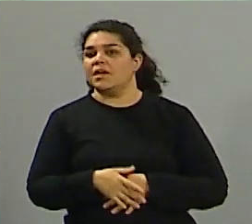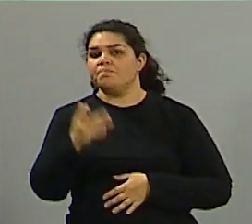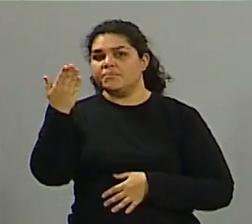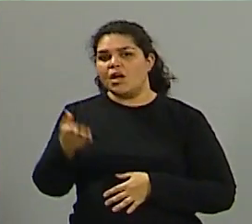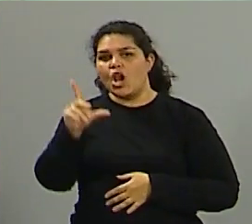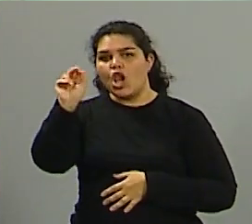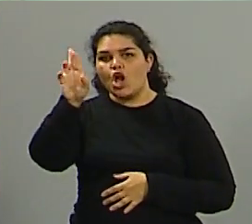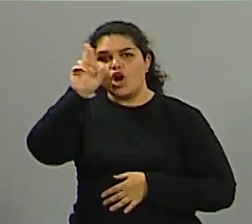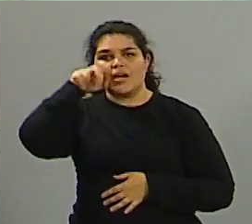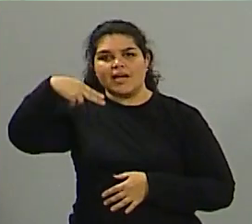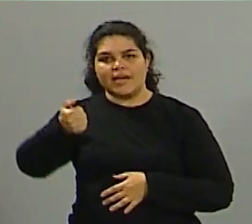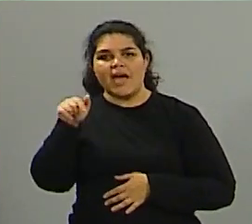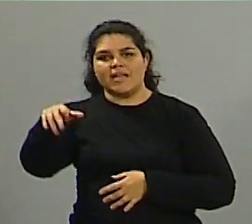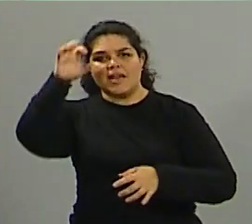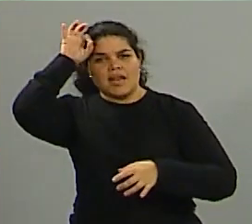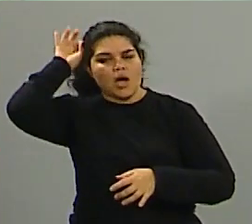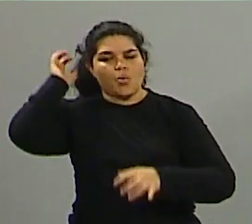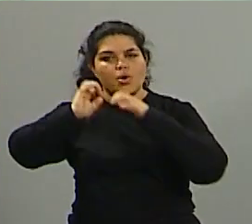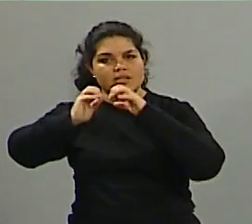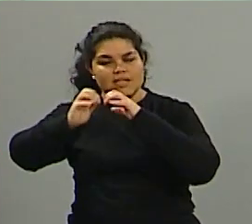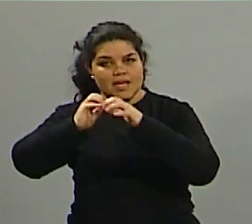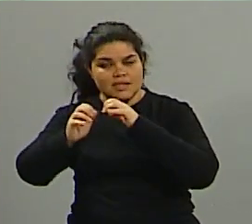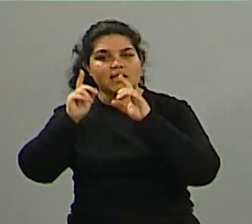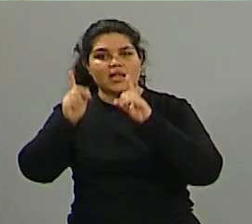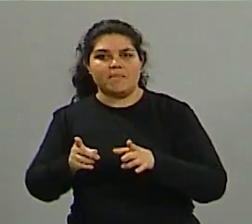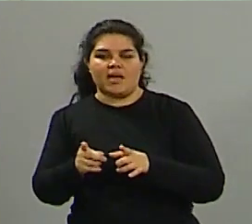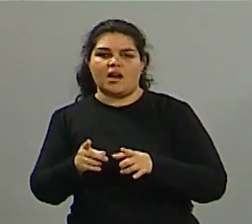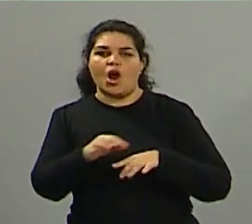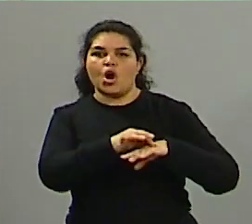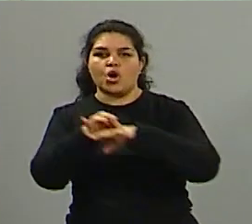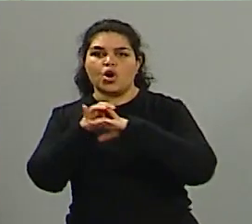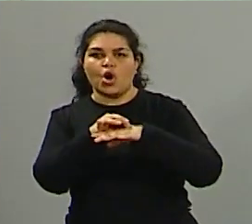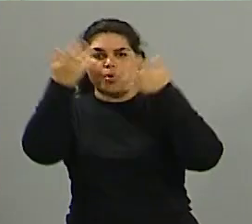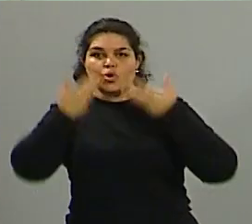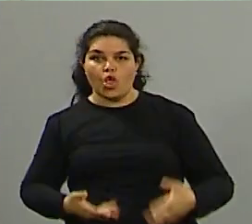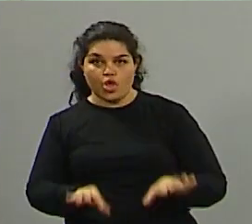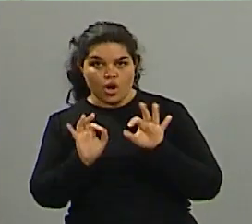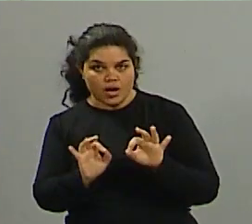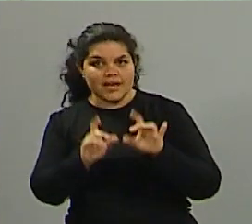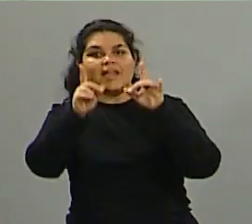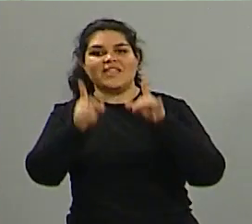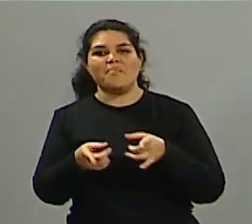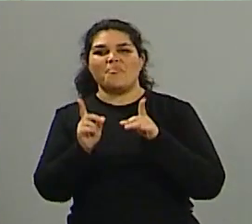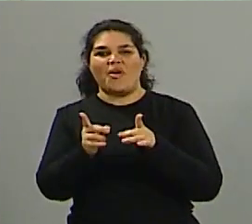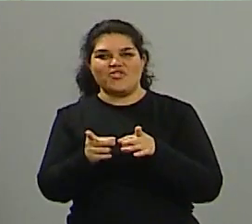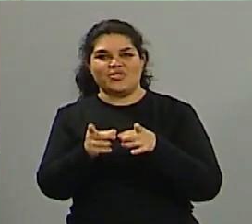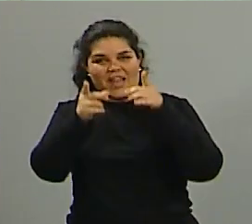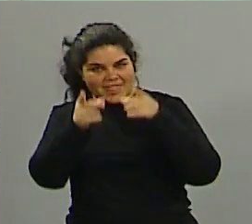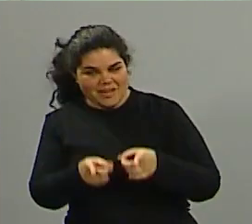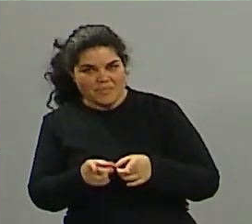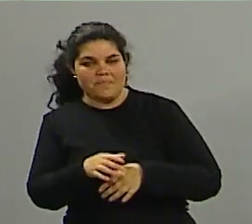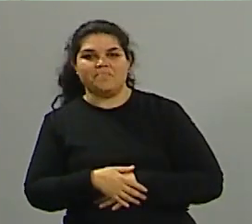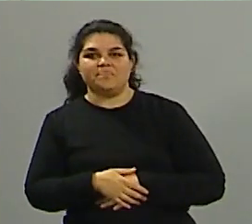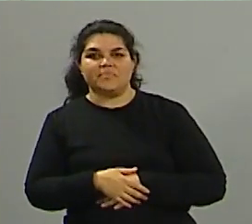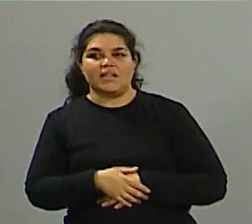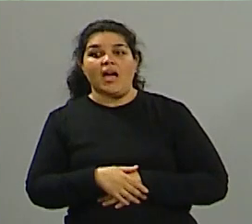en neurociencia aplicada a la educación, coach ontológica y además docente. Como lo decía ella, lleva varios años trabajando con adolescentes y